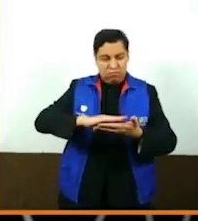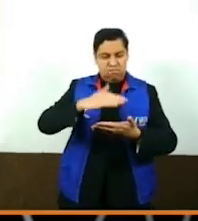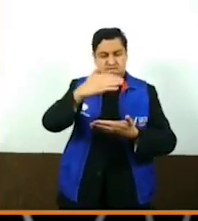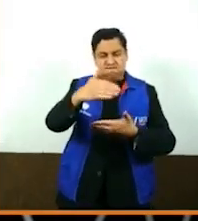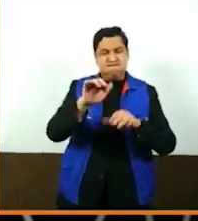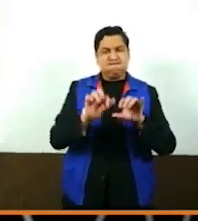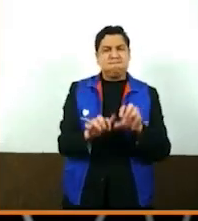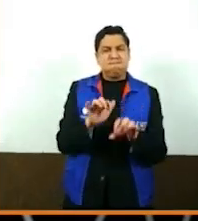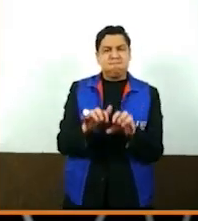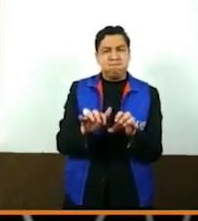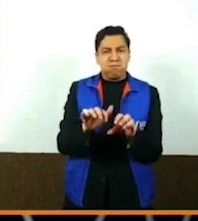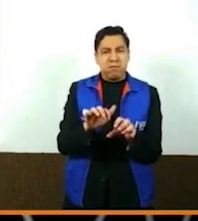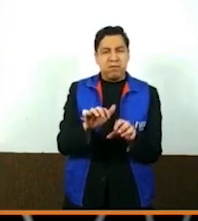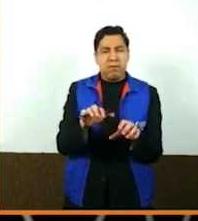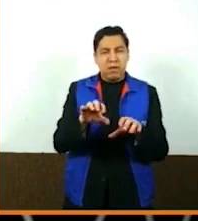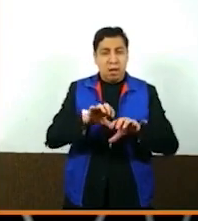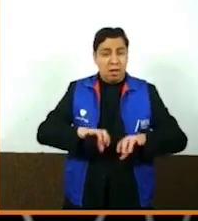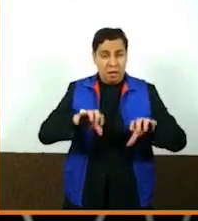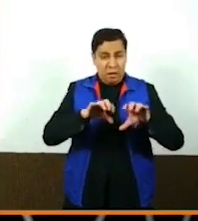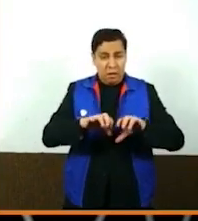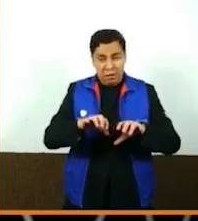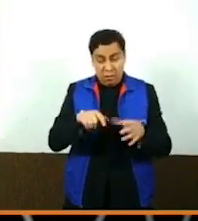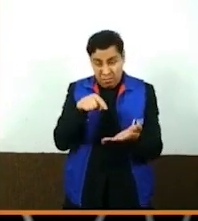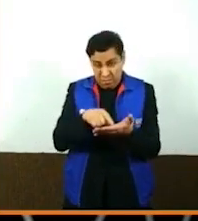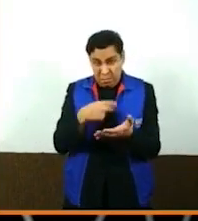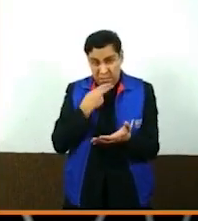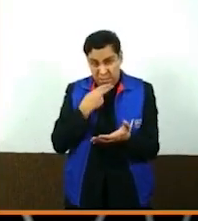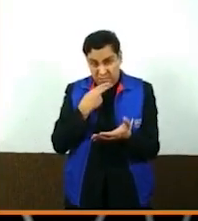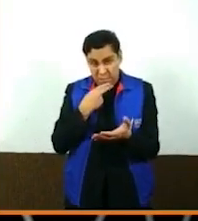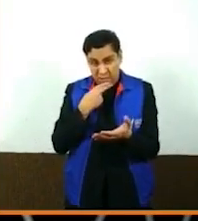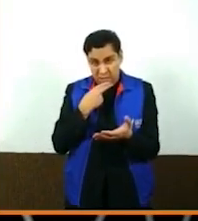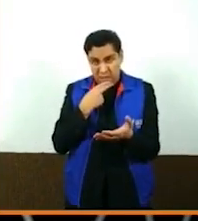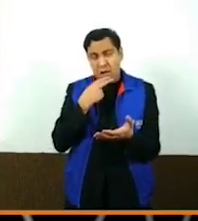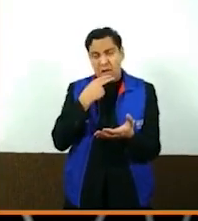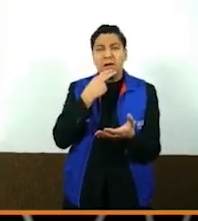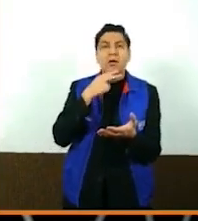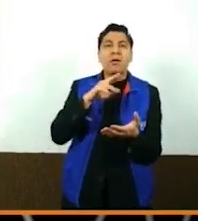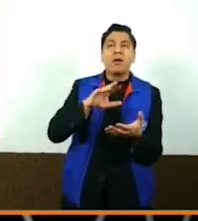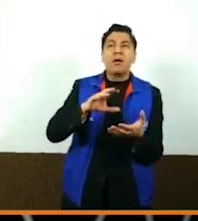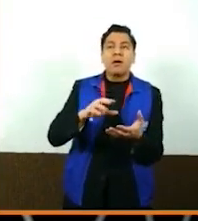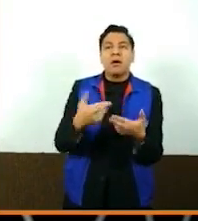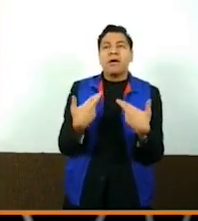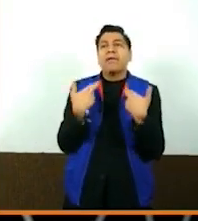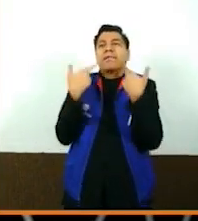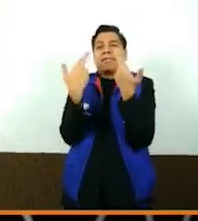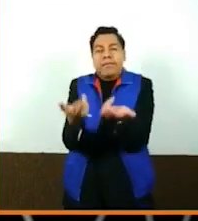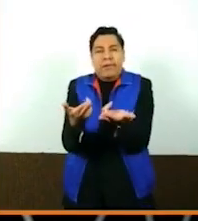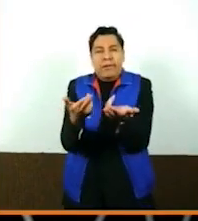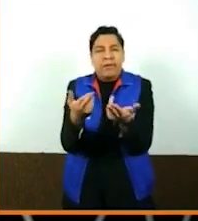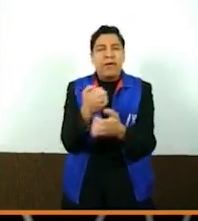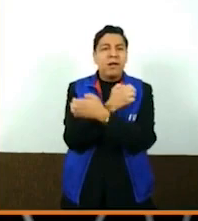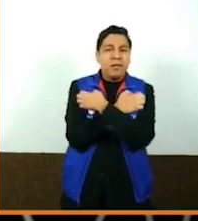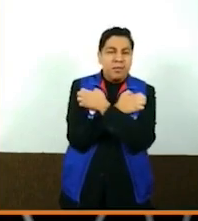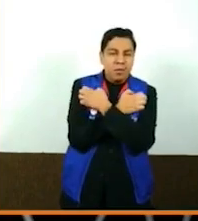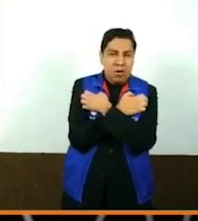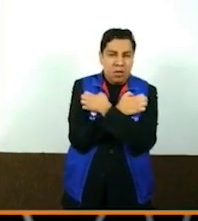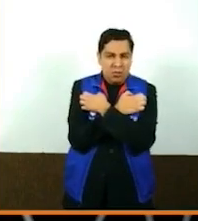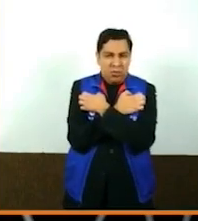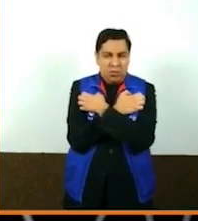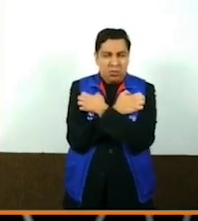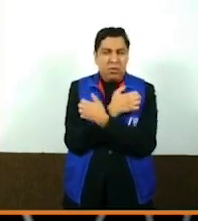de SoftTech, y si todavía son funcionales, las destinamos a organismos no lucrativos, sobre todo a centros educativos, donde